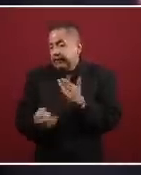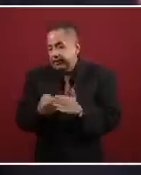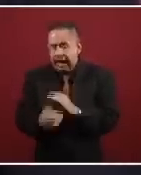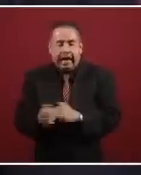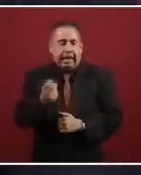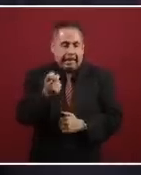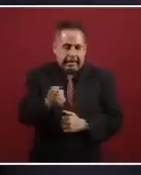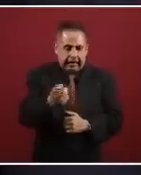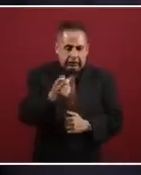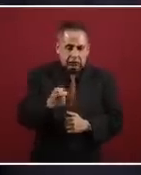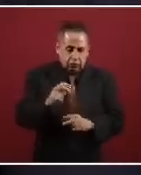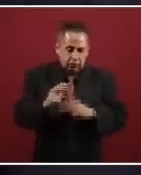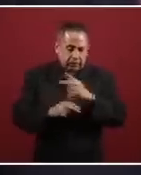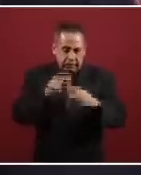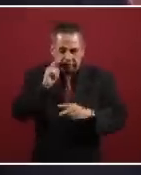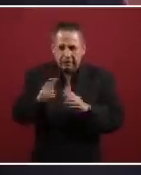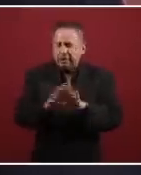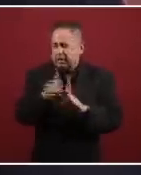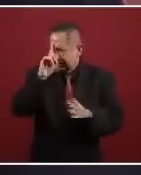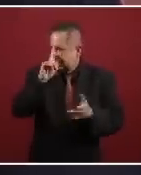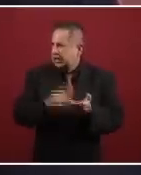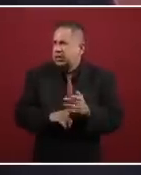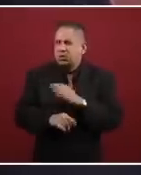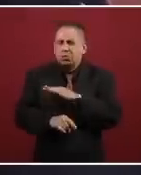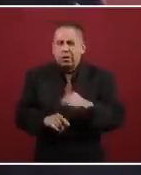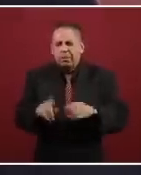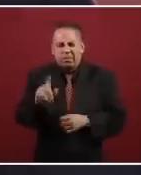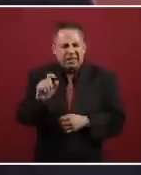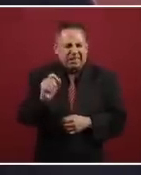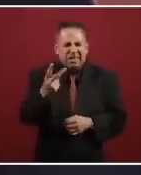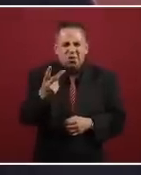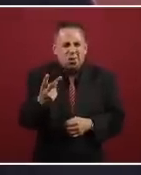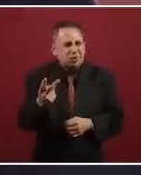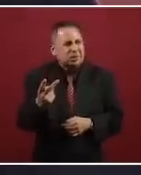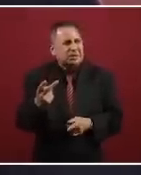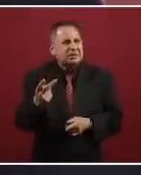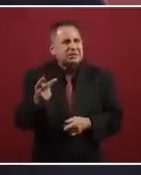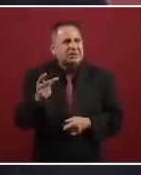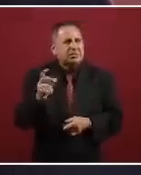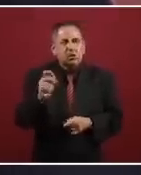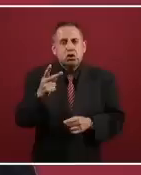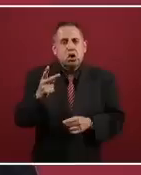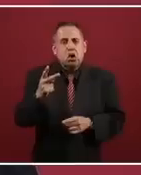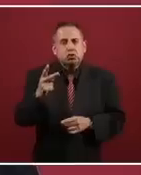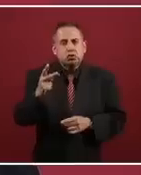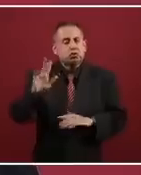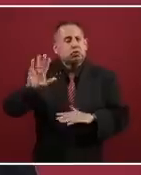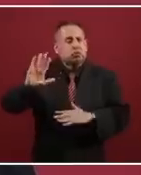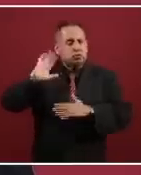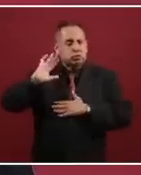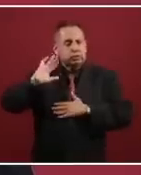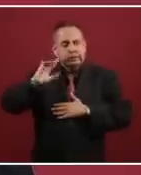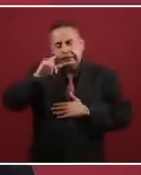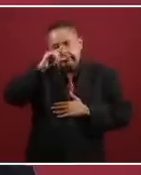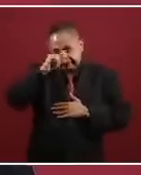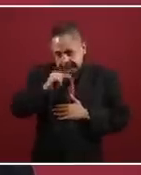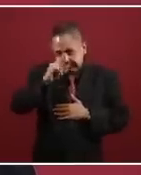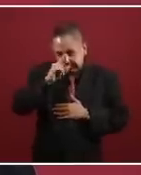a encontrar, creo que son 22 compromisos que están en proceso.